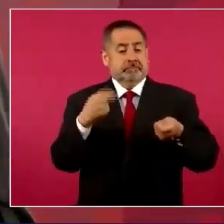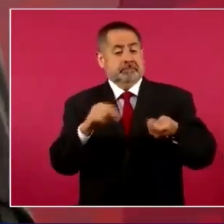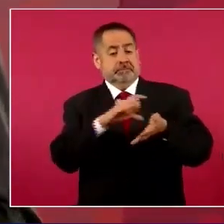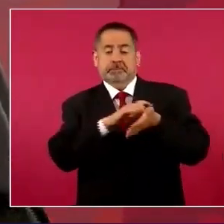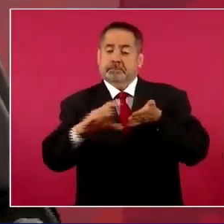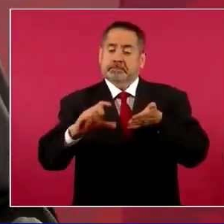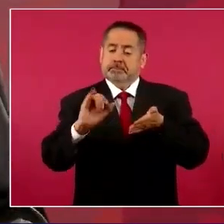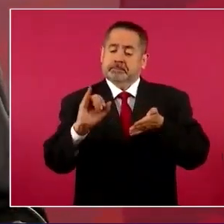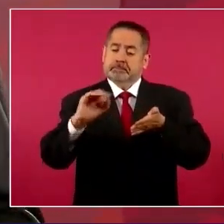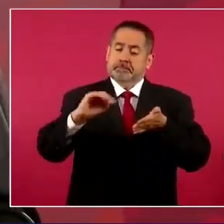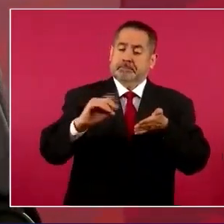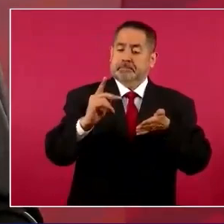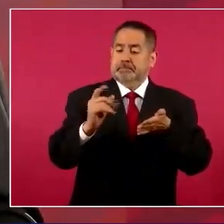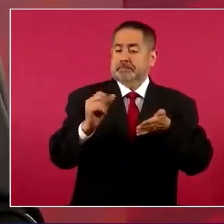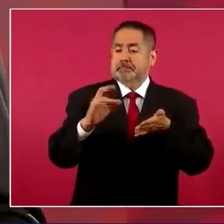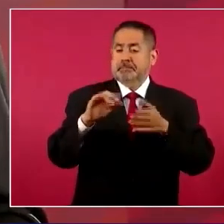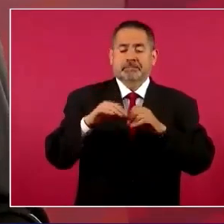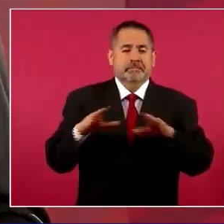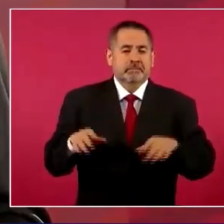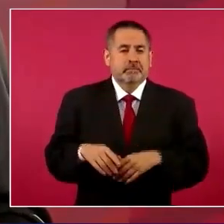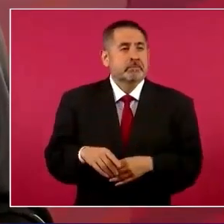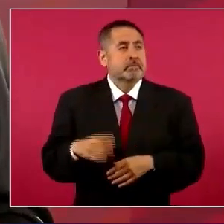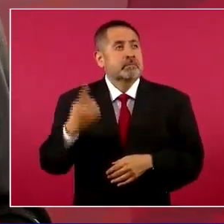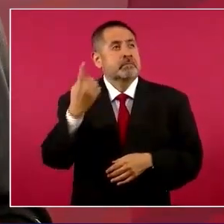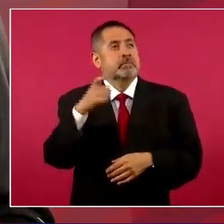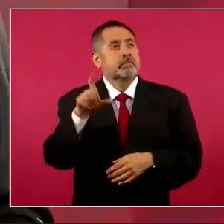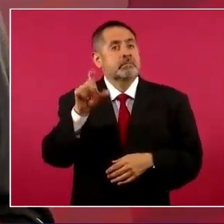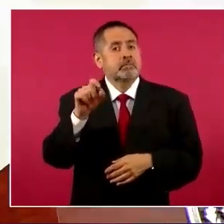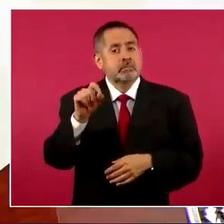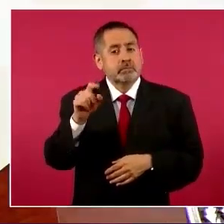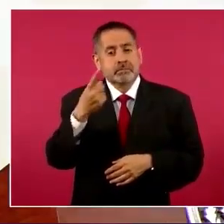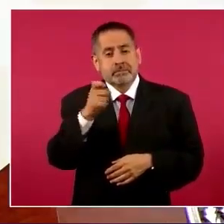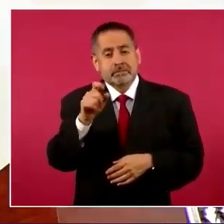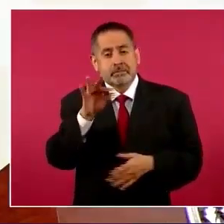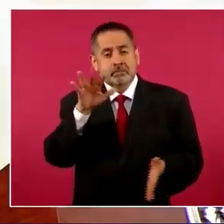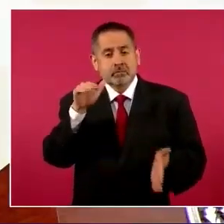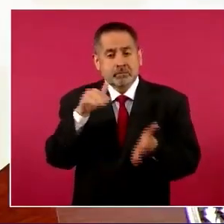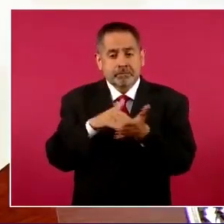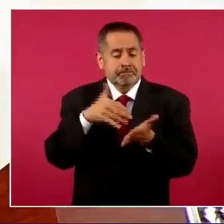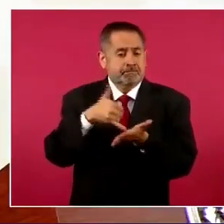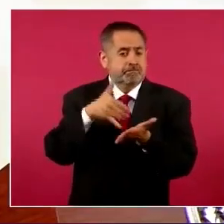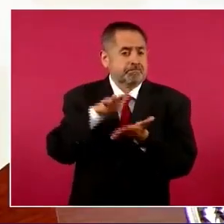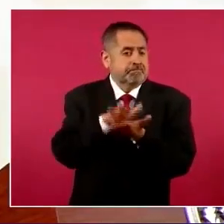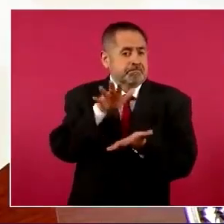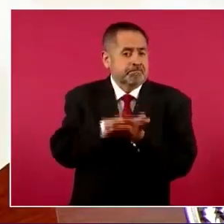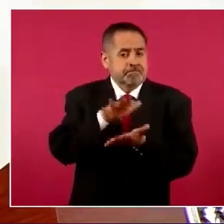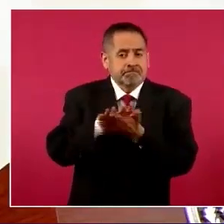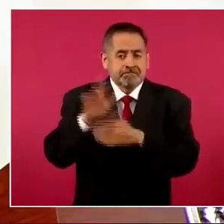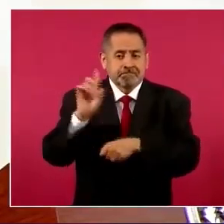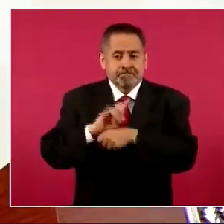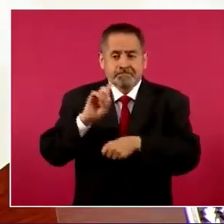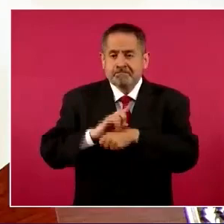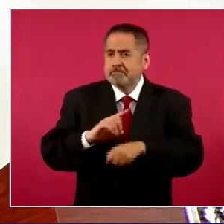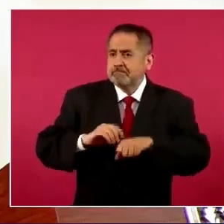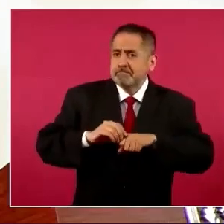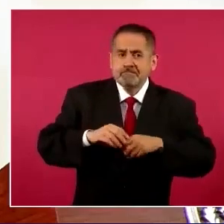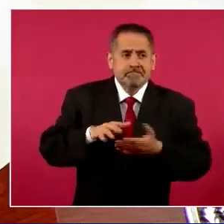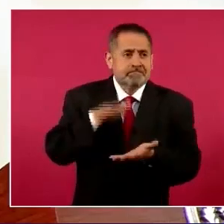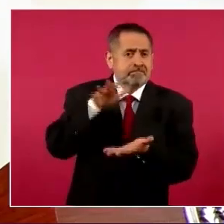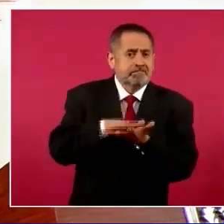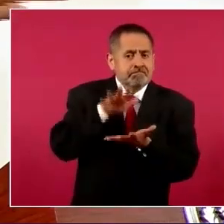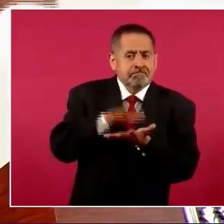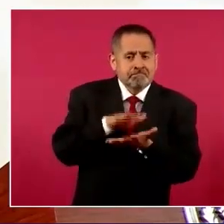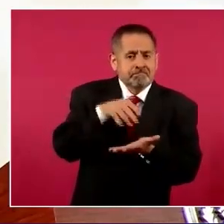Se tiraban hasta 120, 140 mil ejemplares diarios. En